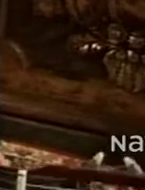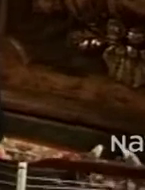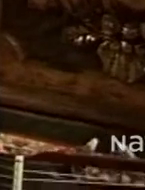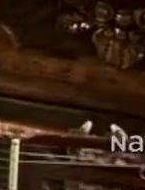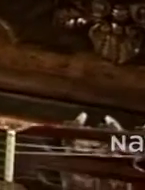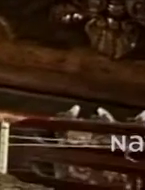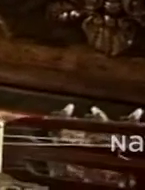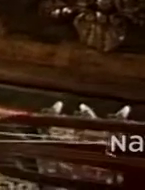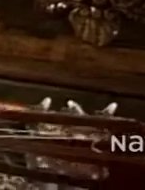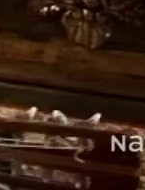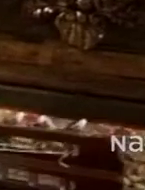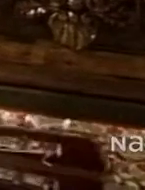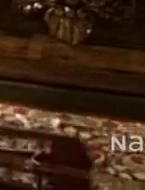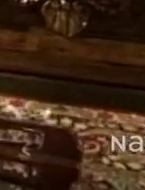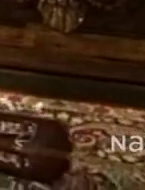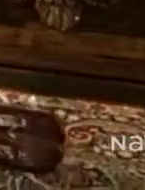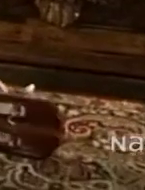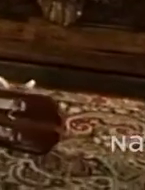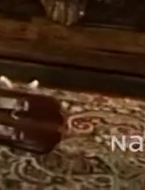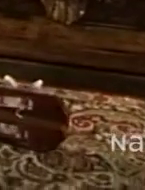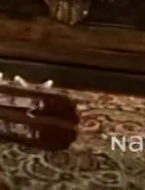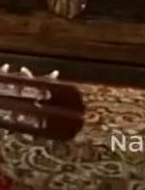Lord, I need you.